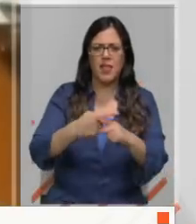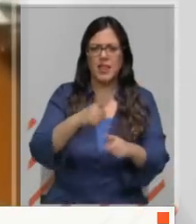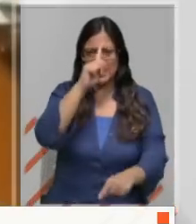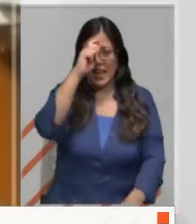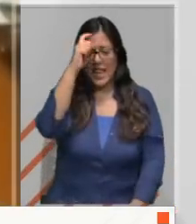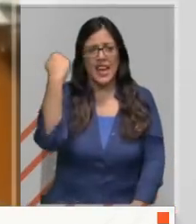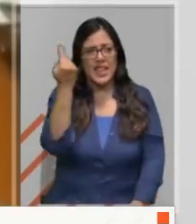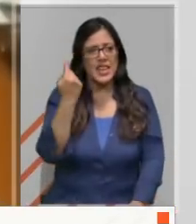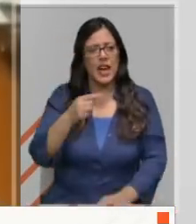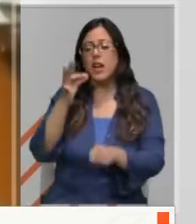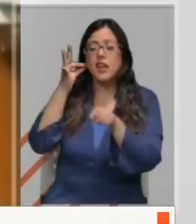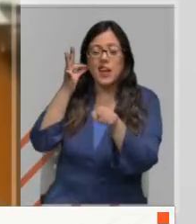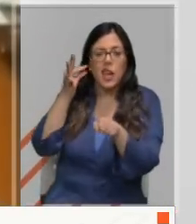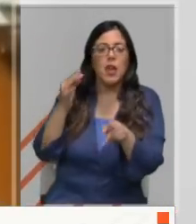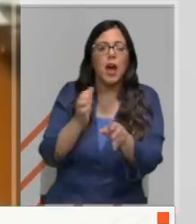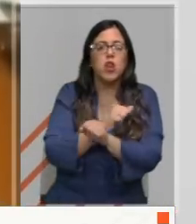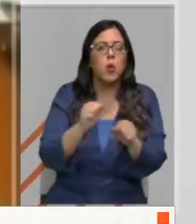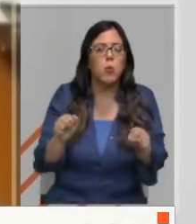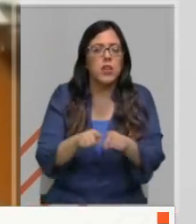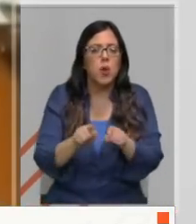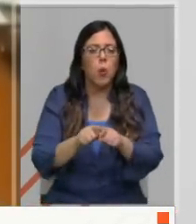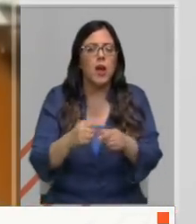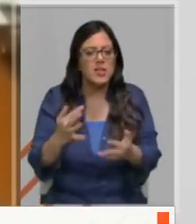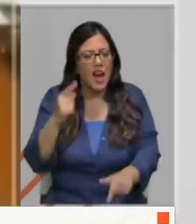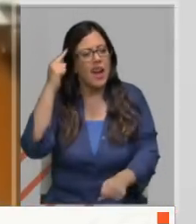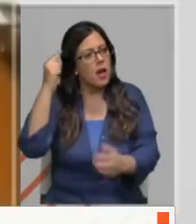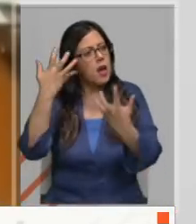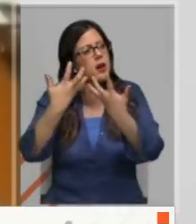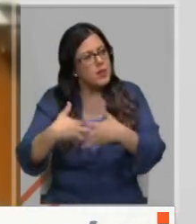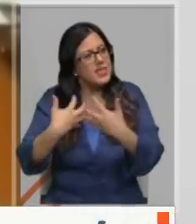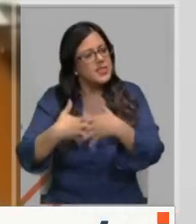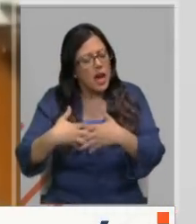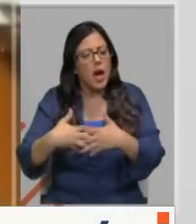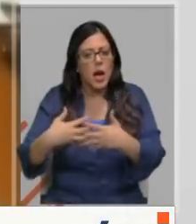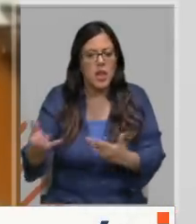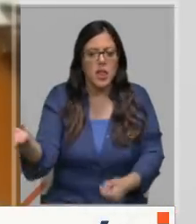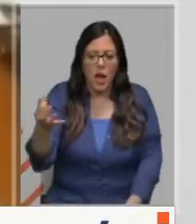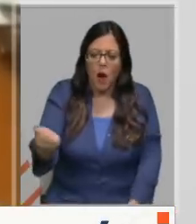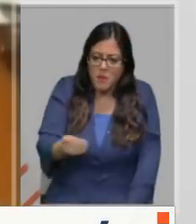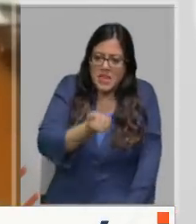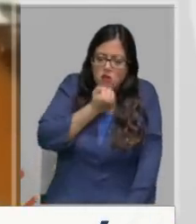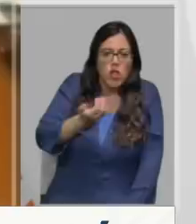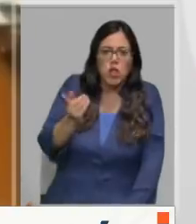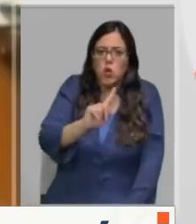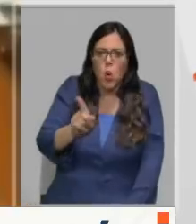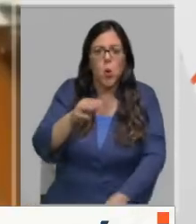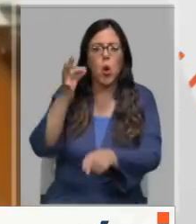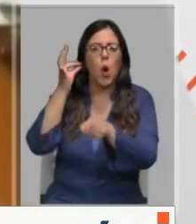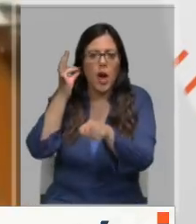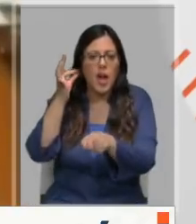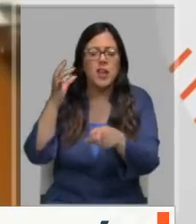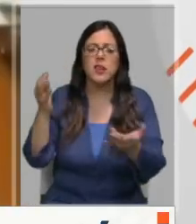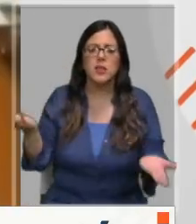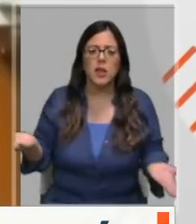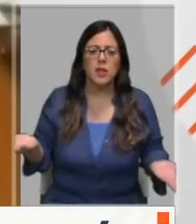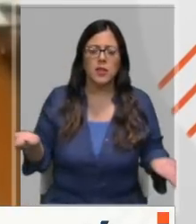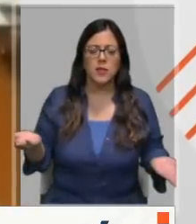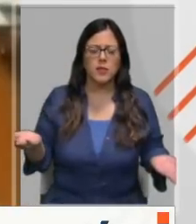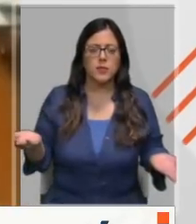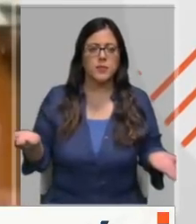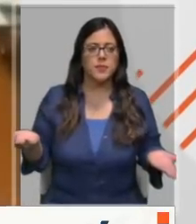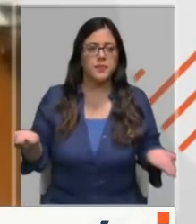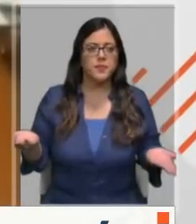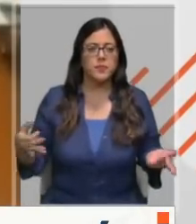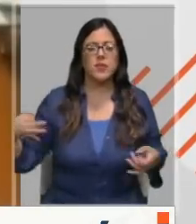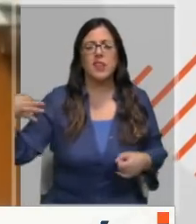no es capaz ni siquiera, por ejemplo, hoy día de hacer un mea culpa, de decirme que equivoqué. Ella muy por el contrario, ha salido, digamos,